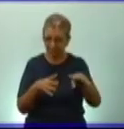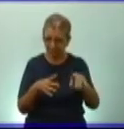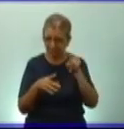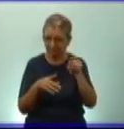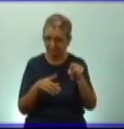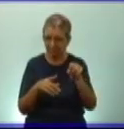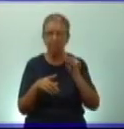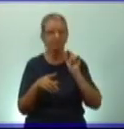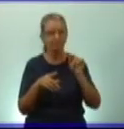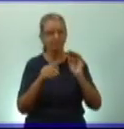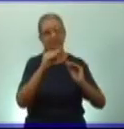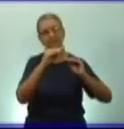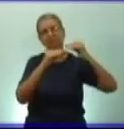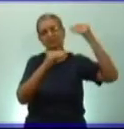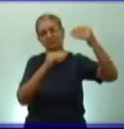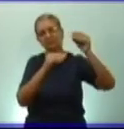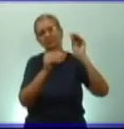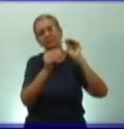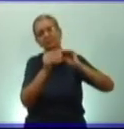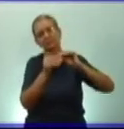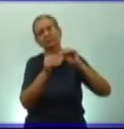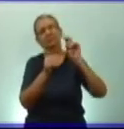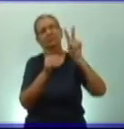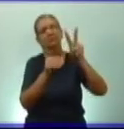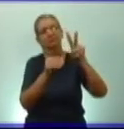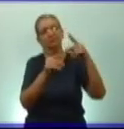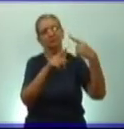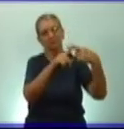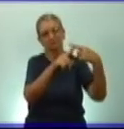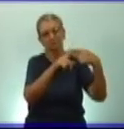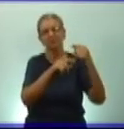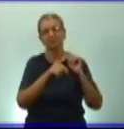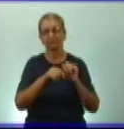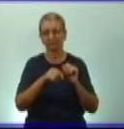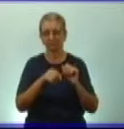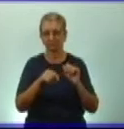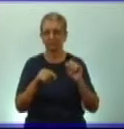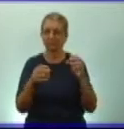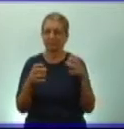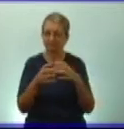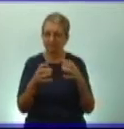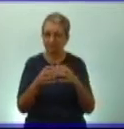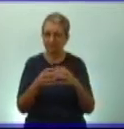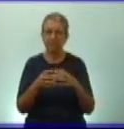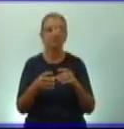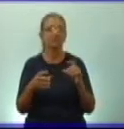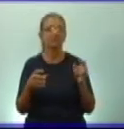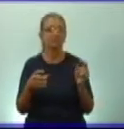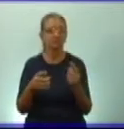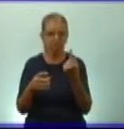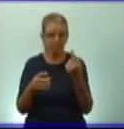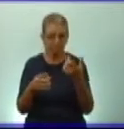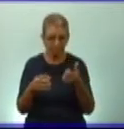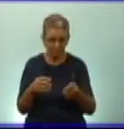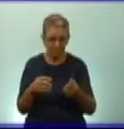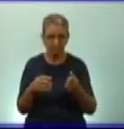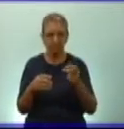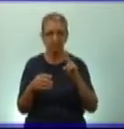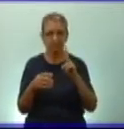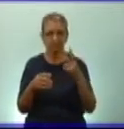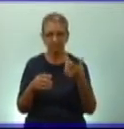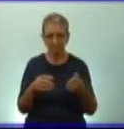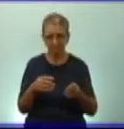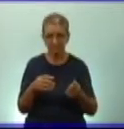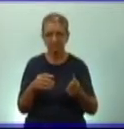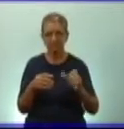con elementos metálicos, principalmente de los grupos 1A, 2A y 3A, y algunos de los grupos B que tienen número